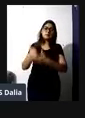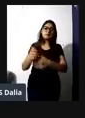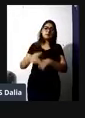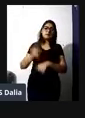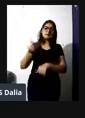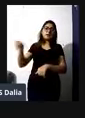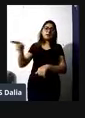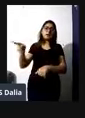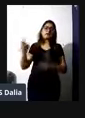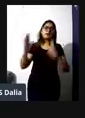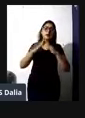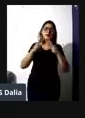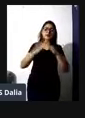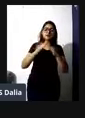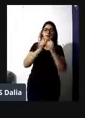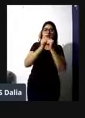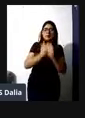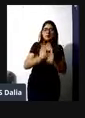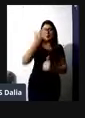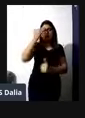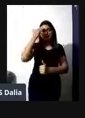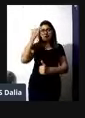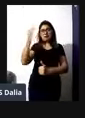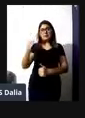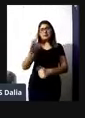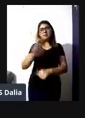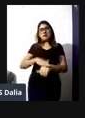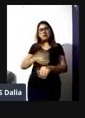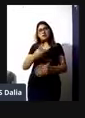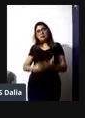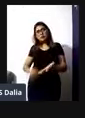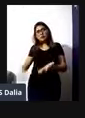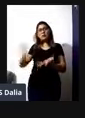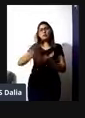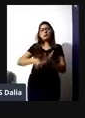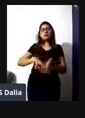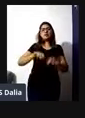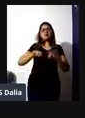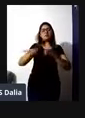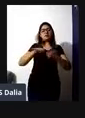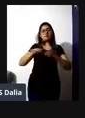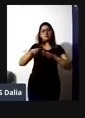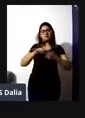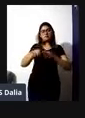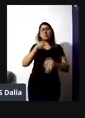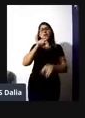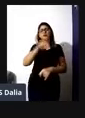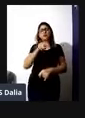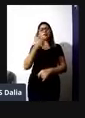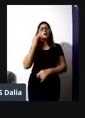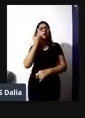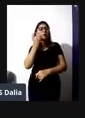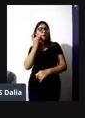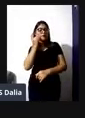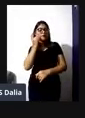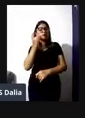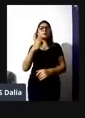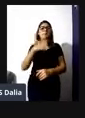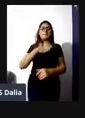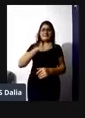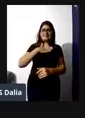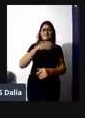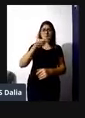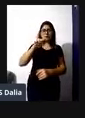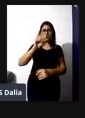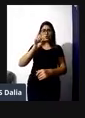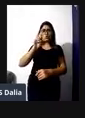pasan en casa y que el trabajo se multiplica. Entonces, con mucho gusto, también ahí en mi Facebook, Norma Cebes García, ahí les comparto